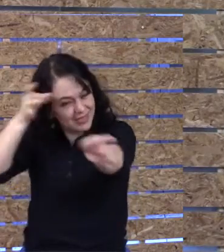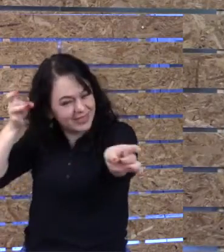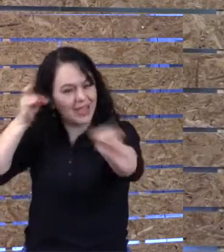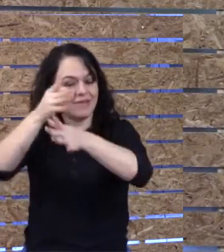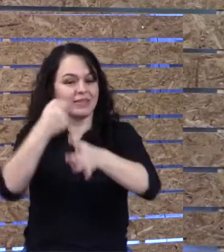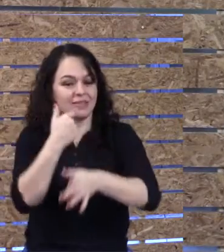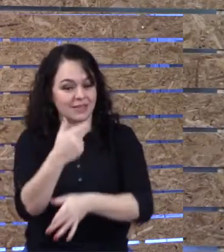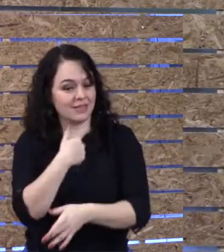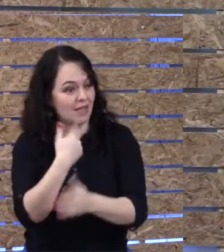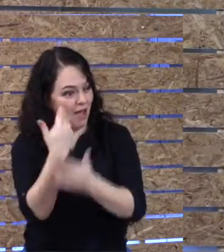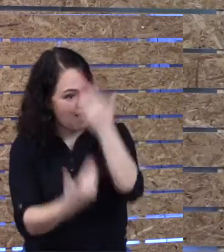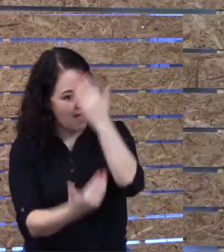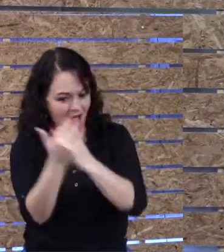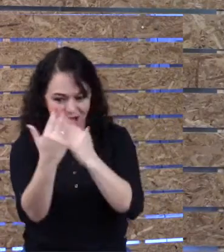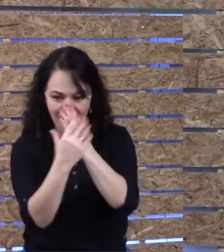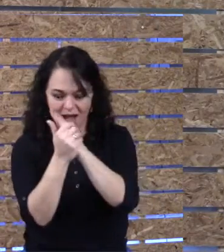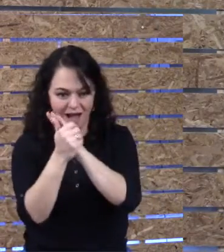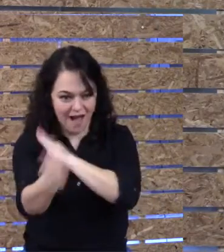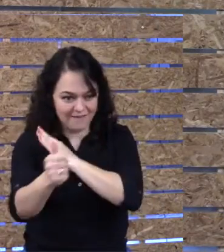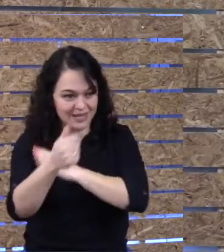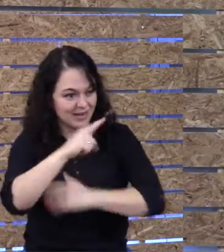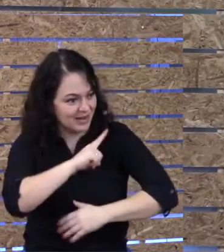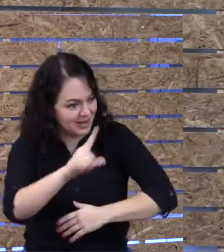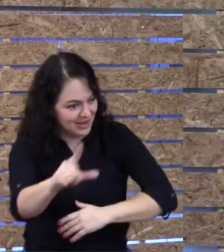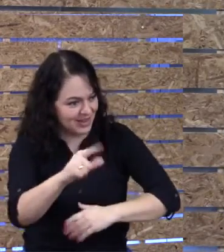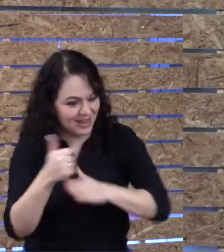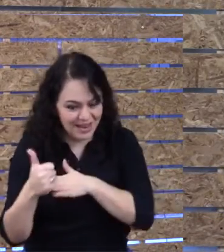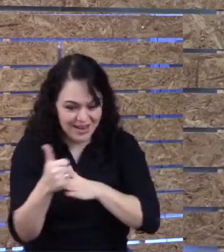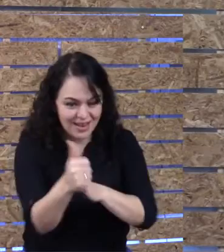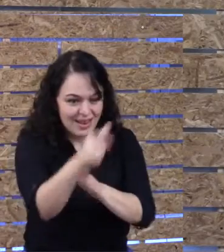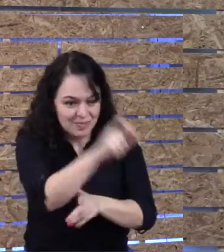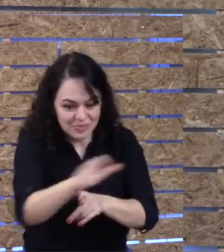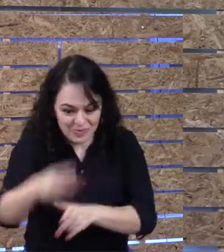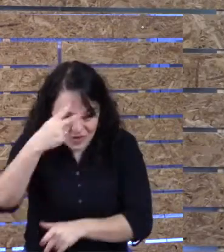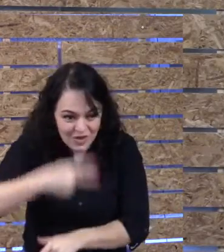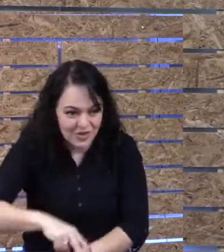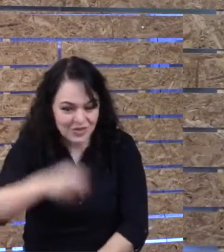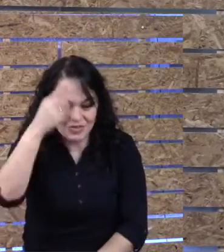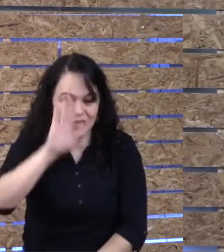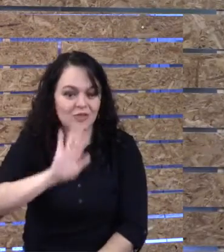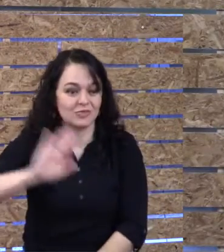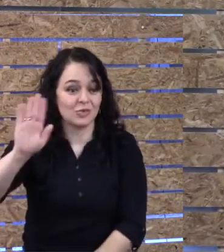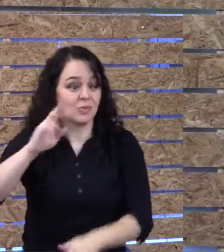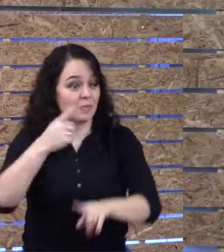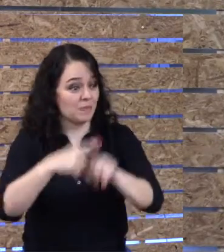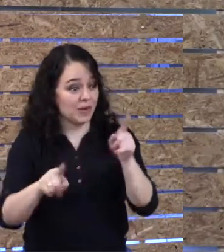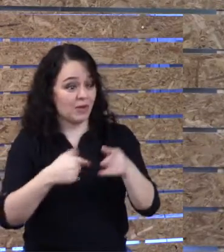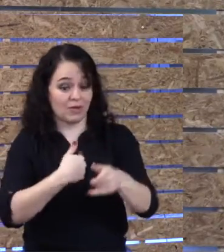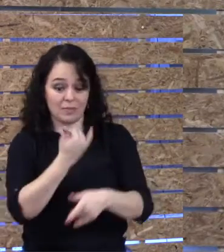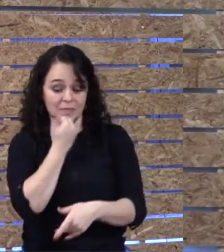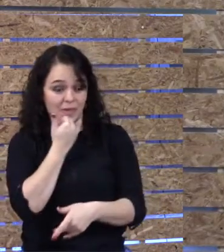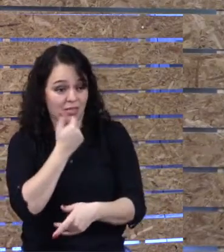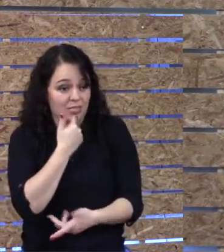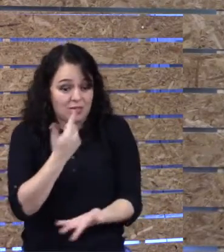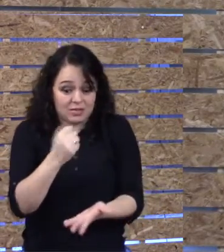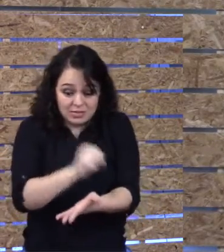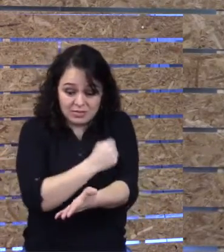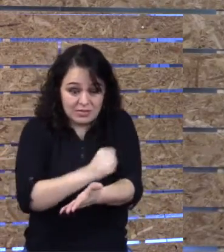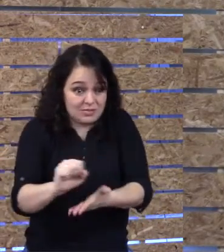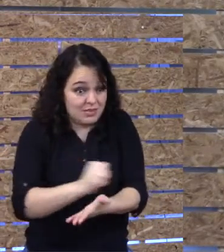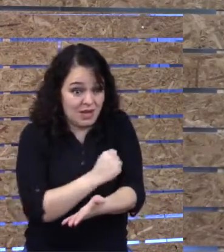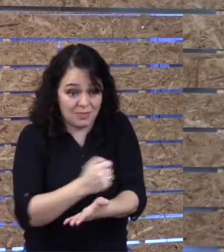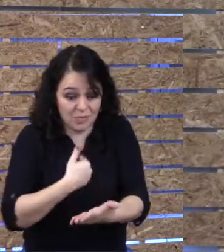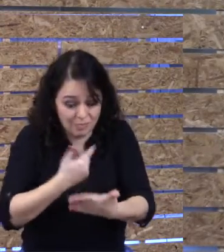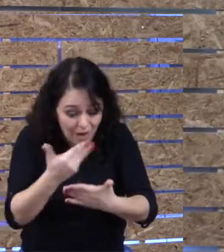Dios. Él es el presidente del país, y está escribiendo este salmo para decir: yo no soy ningún pastor, yo no soy más que una oveja, y